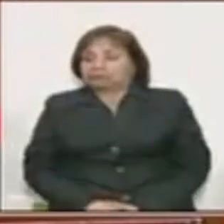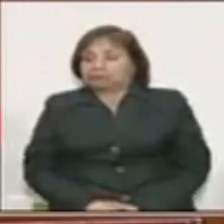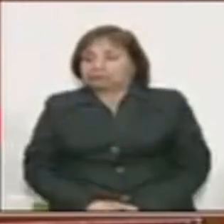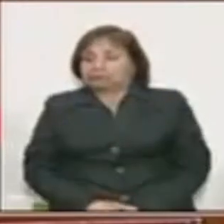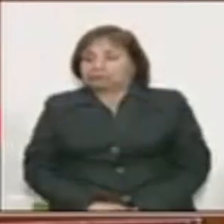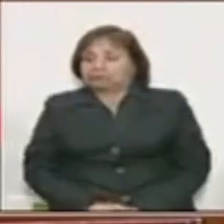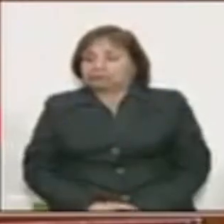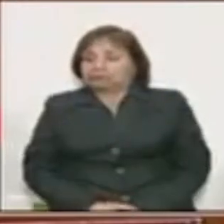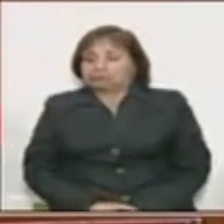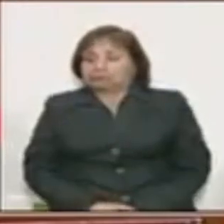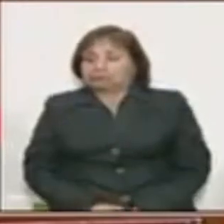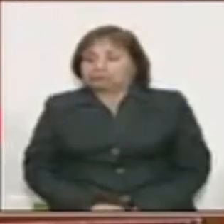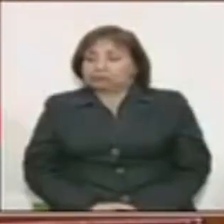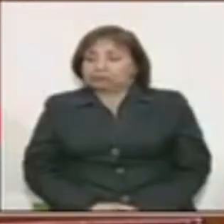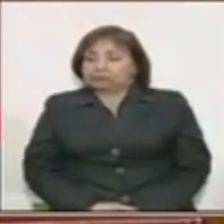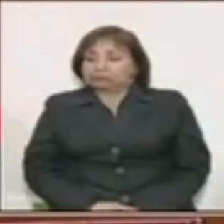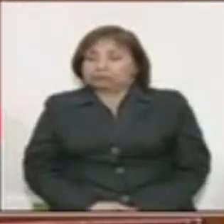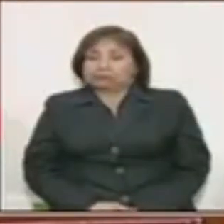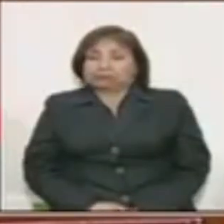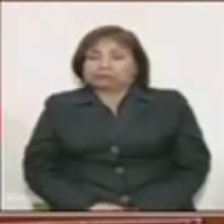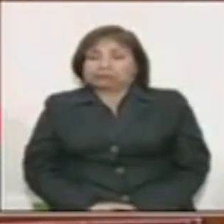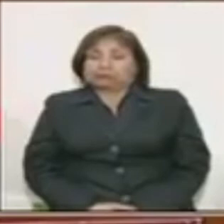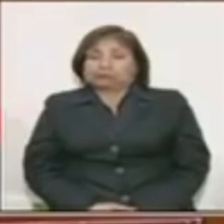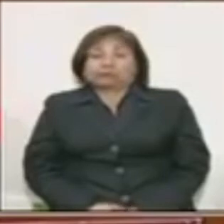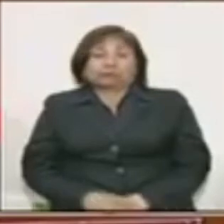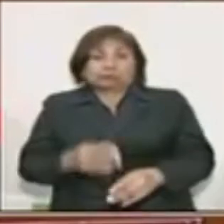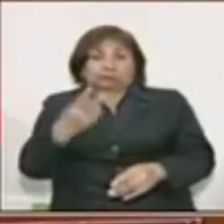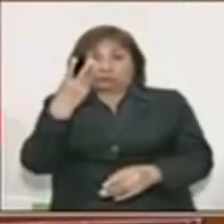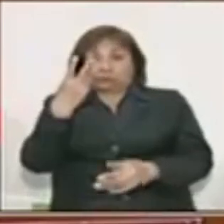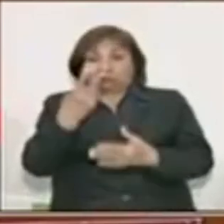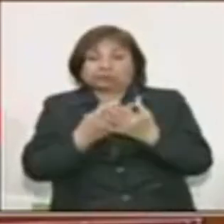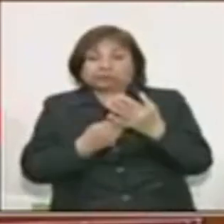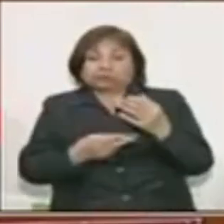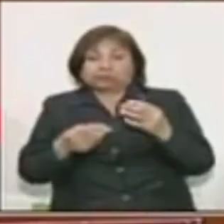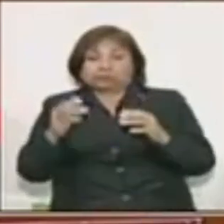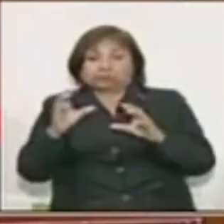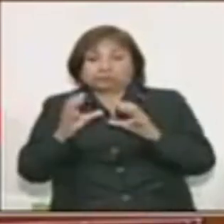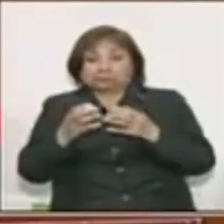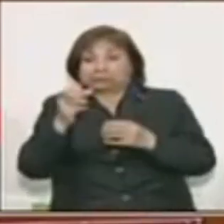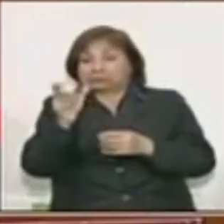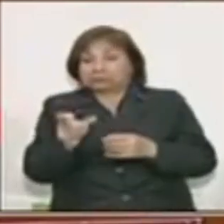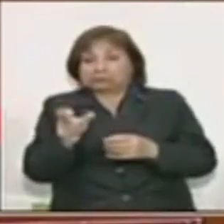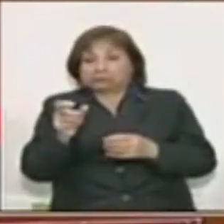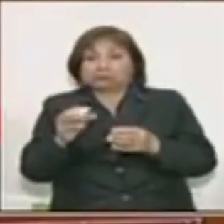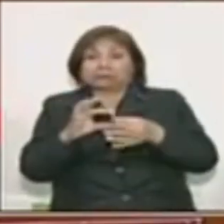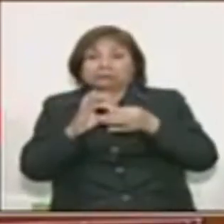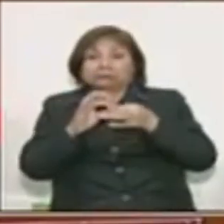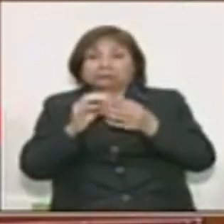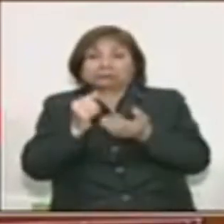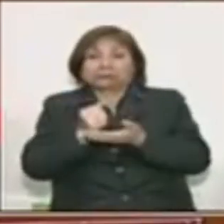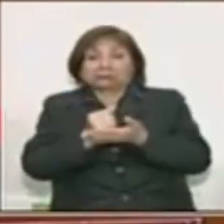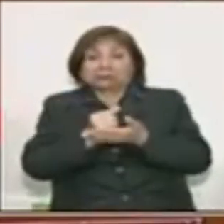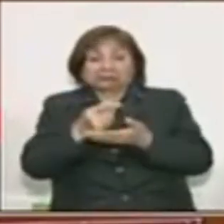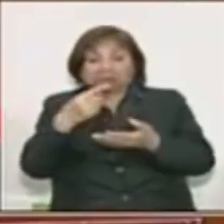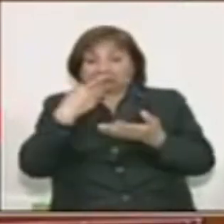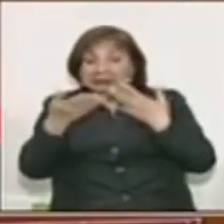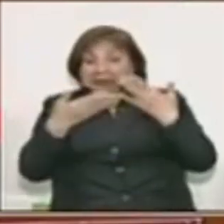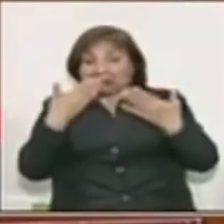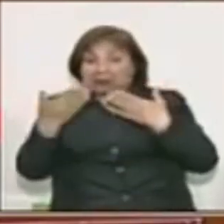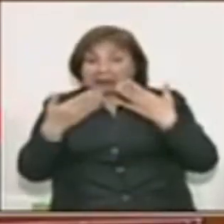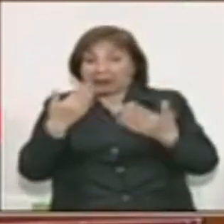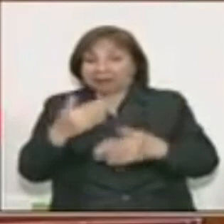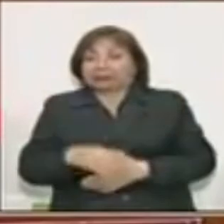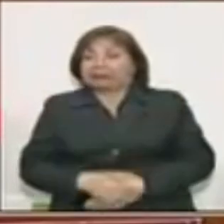de vacancia por la causal de incapacidad moral permanente no corresponde. El mandatario enfatizó en todo